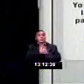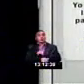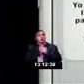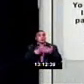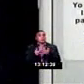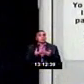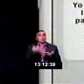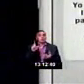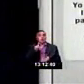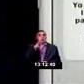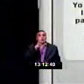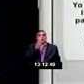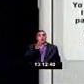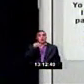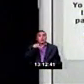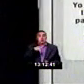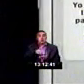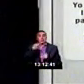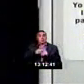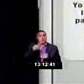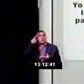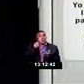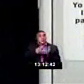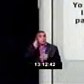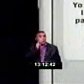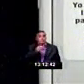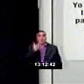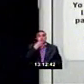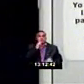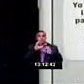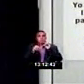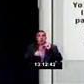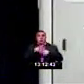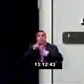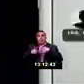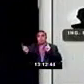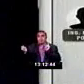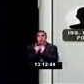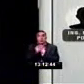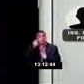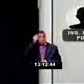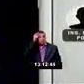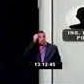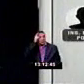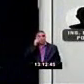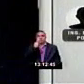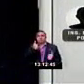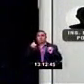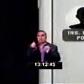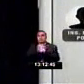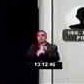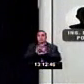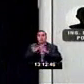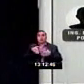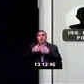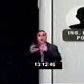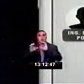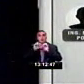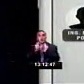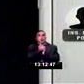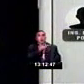mediante, ya para el lunes 24 de este mes para ver y conversamos con el amigo personalmente. Pilas. Sí, ingeniero, ya me dijo que tiene que conversar